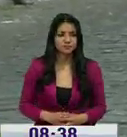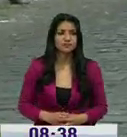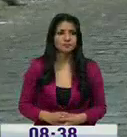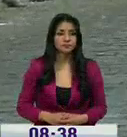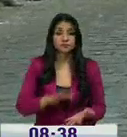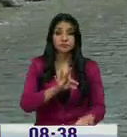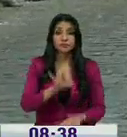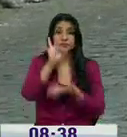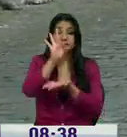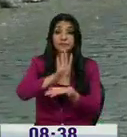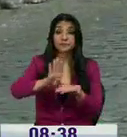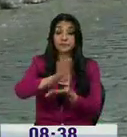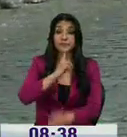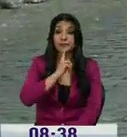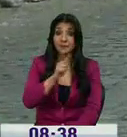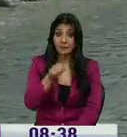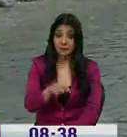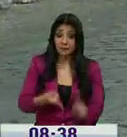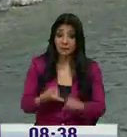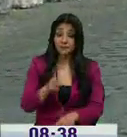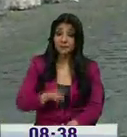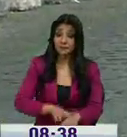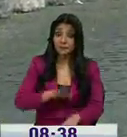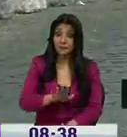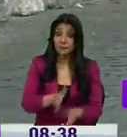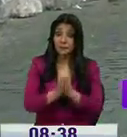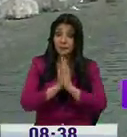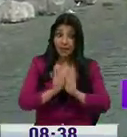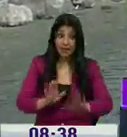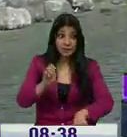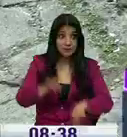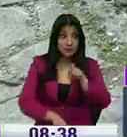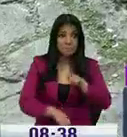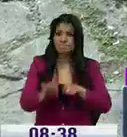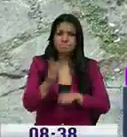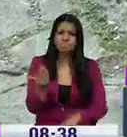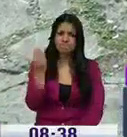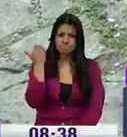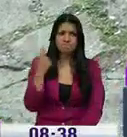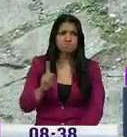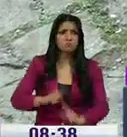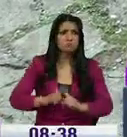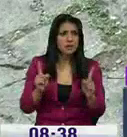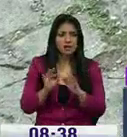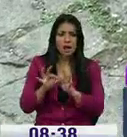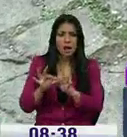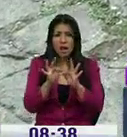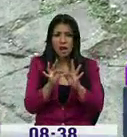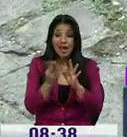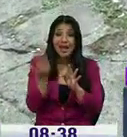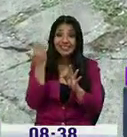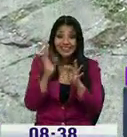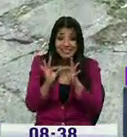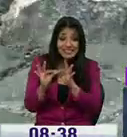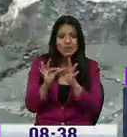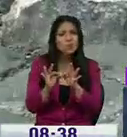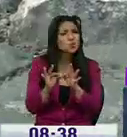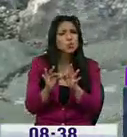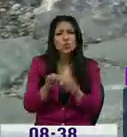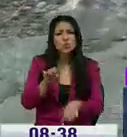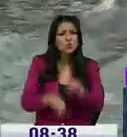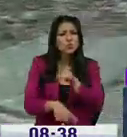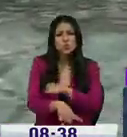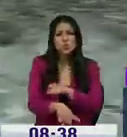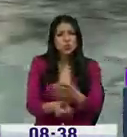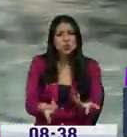representantes barriales mencionaron que esta no es la primera vez que se produce un daño similar. Sin embargo, las reparaciones realizadas hasta el momento no han